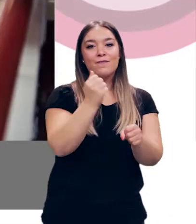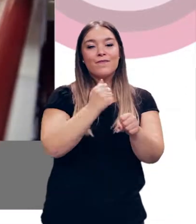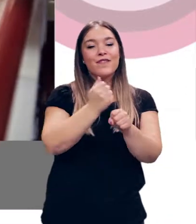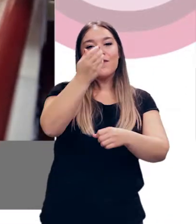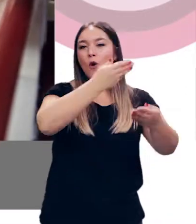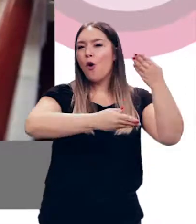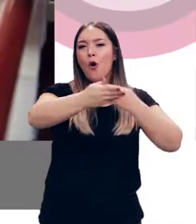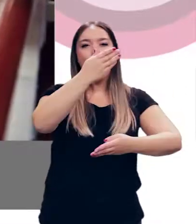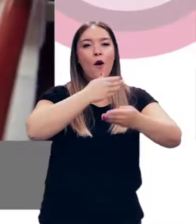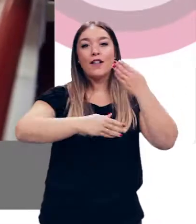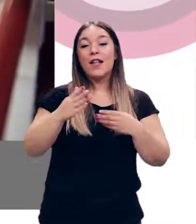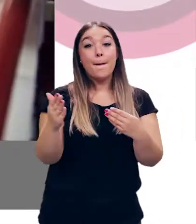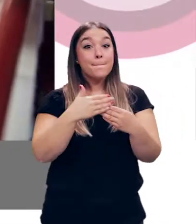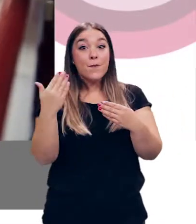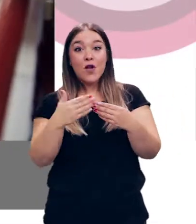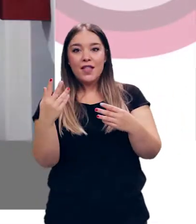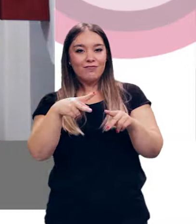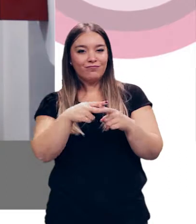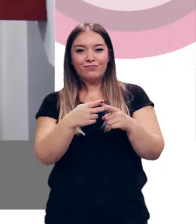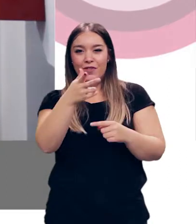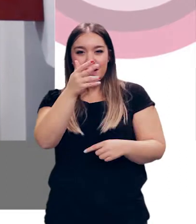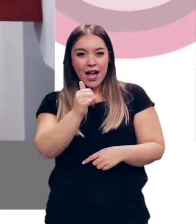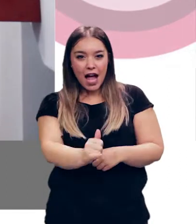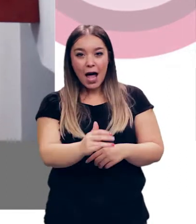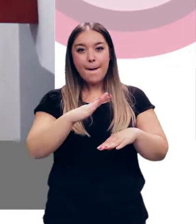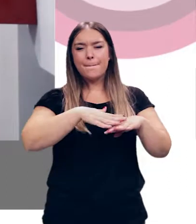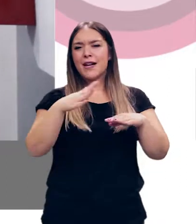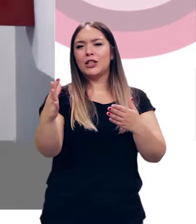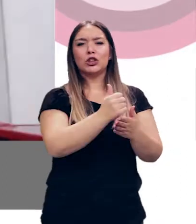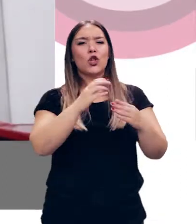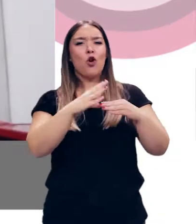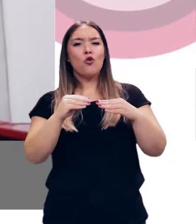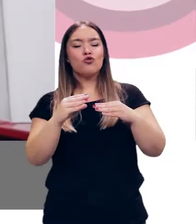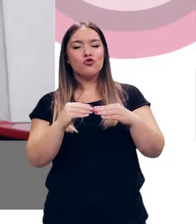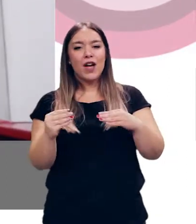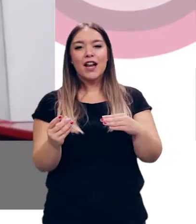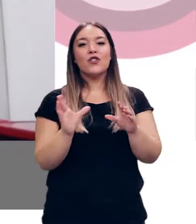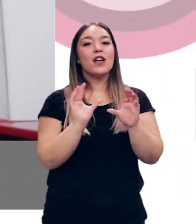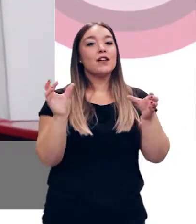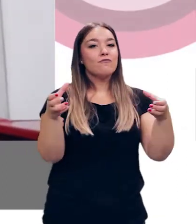colaborativo dotado de modernas herramientas que se ponen a disposición de la comunidad universitaria.